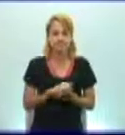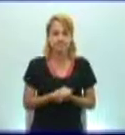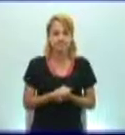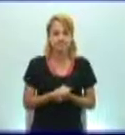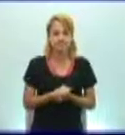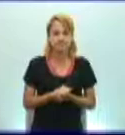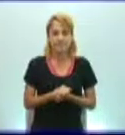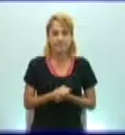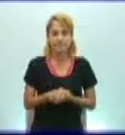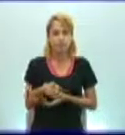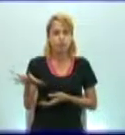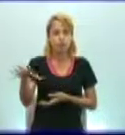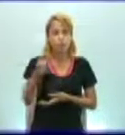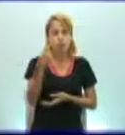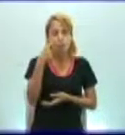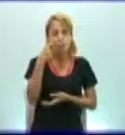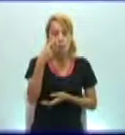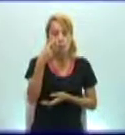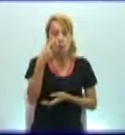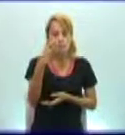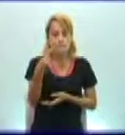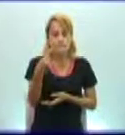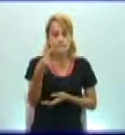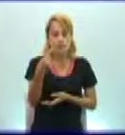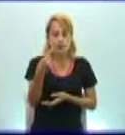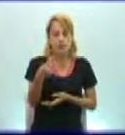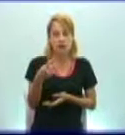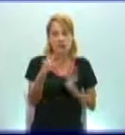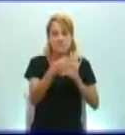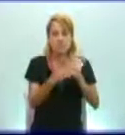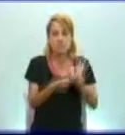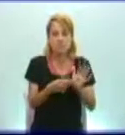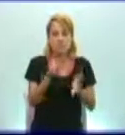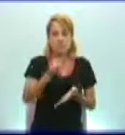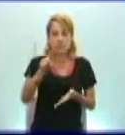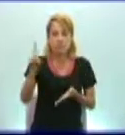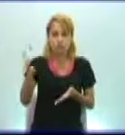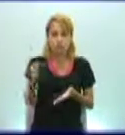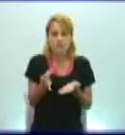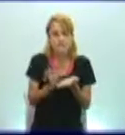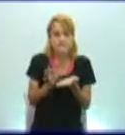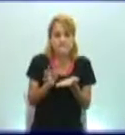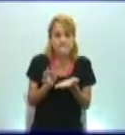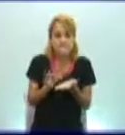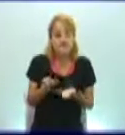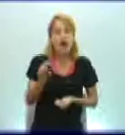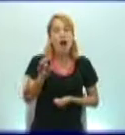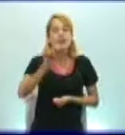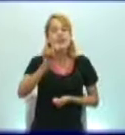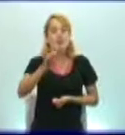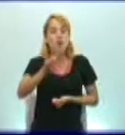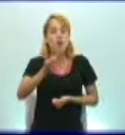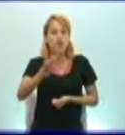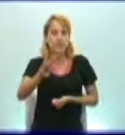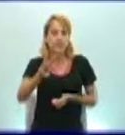Todo esto lo pueden observar en la figura 111 de la página 93 de su libro de